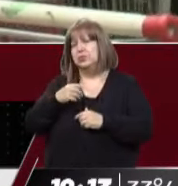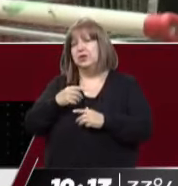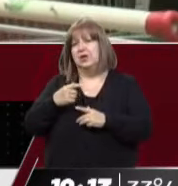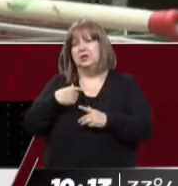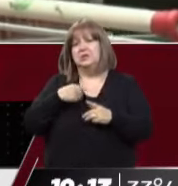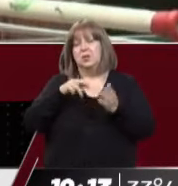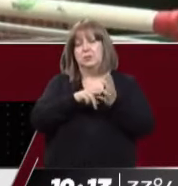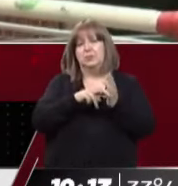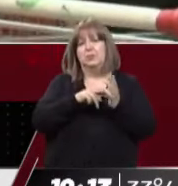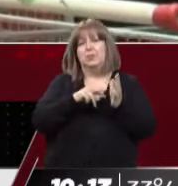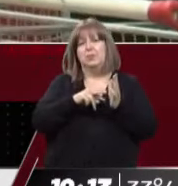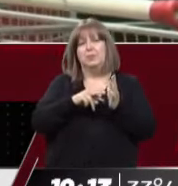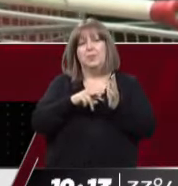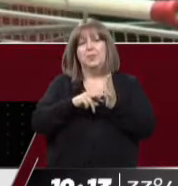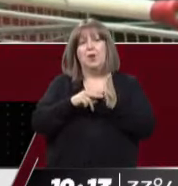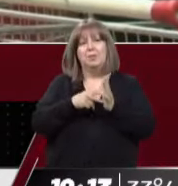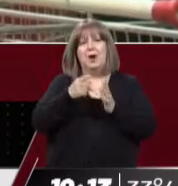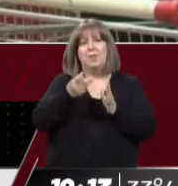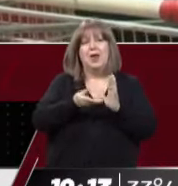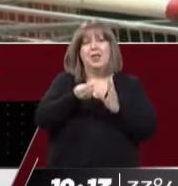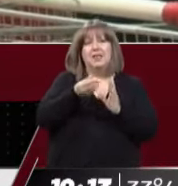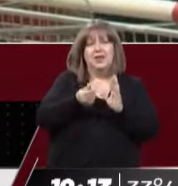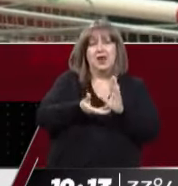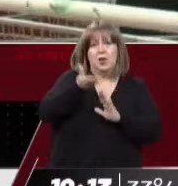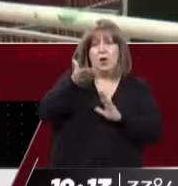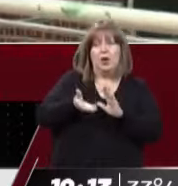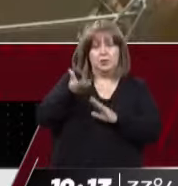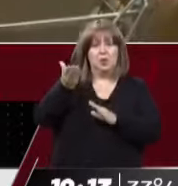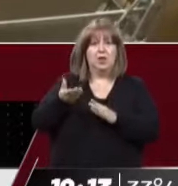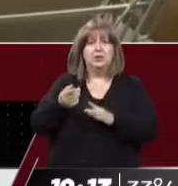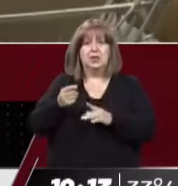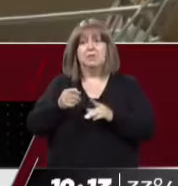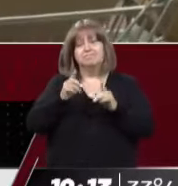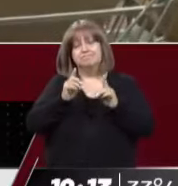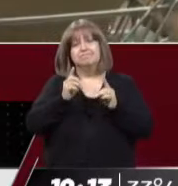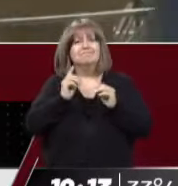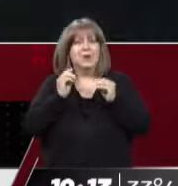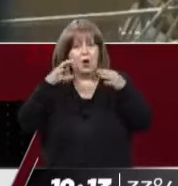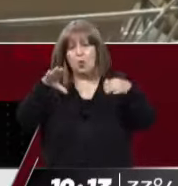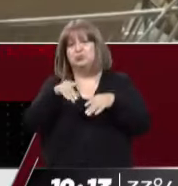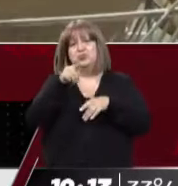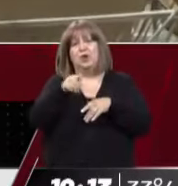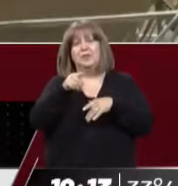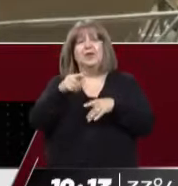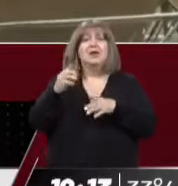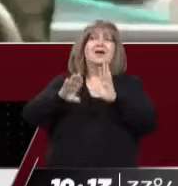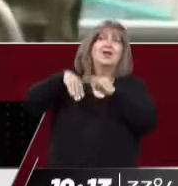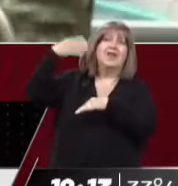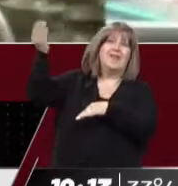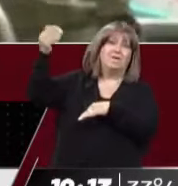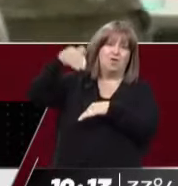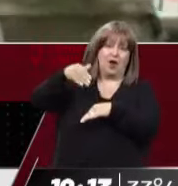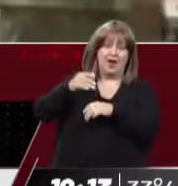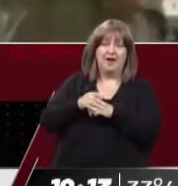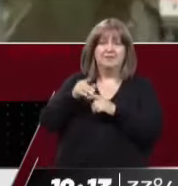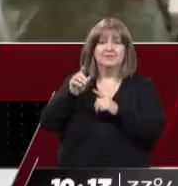hemos tenido problemas, bueno, sobre todo que han aumentado los precios un poquito más allá de la inflación, son aquellos que están, vienen importados 100%.